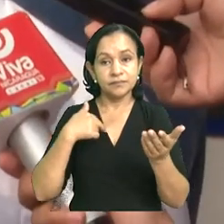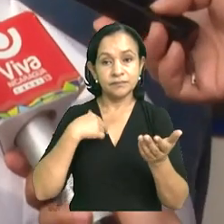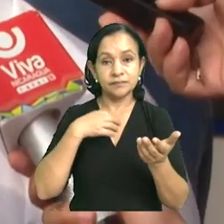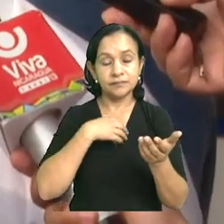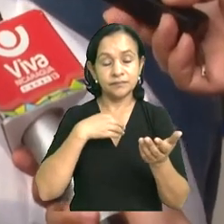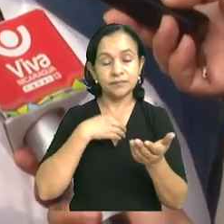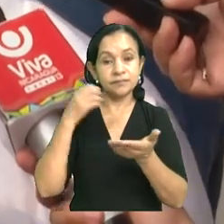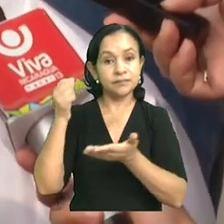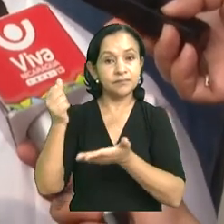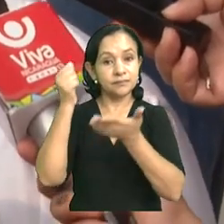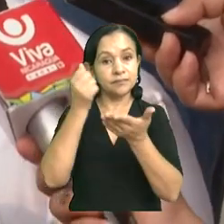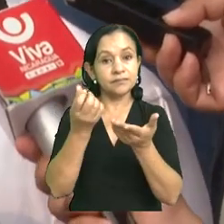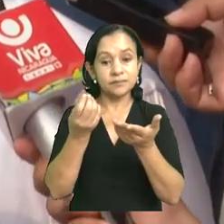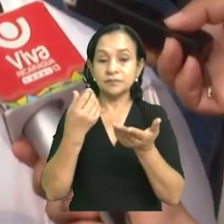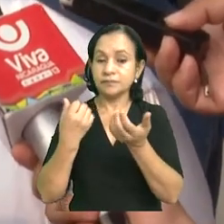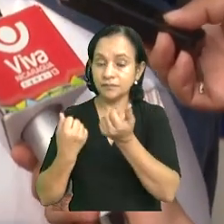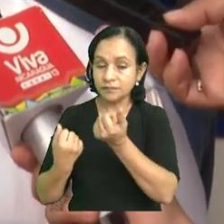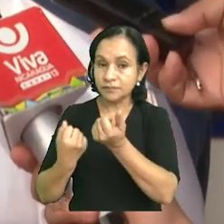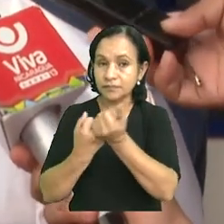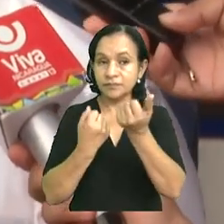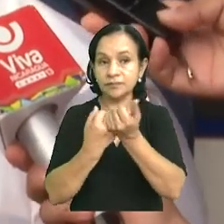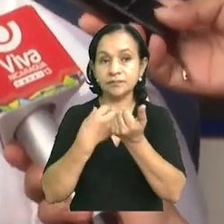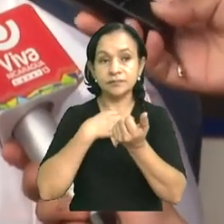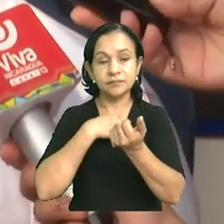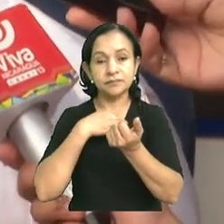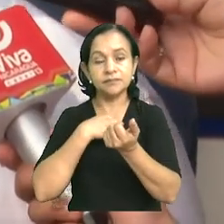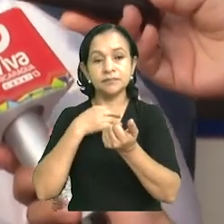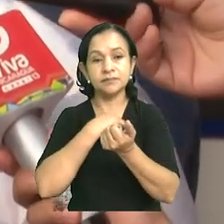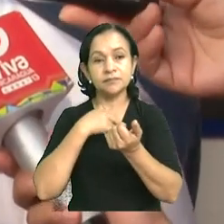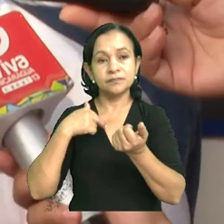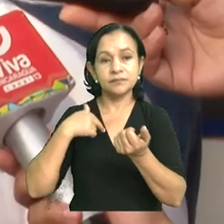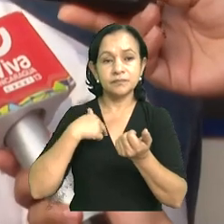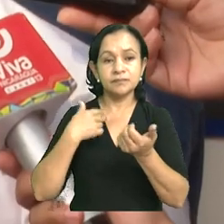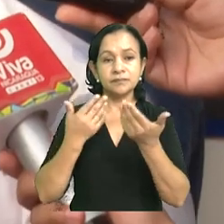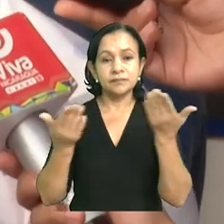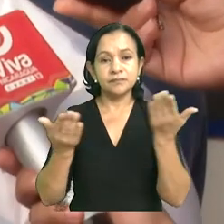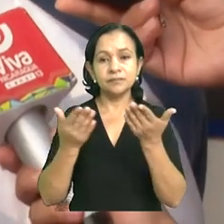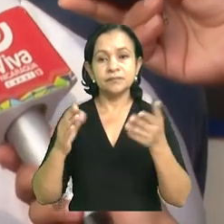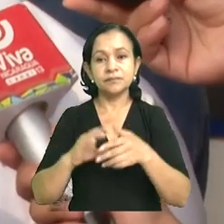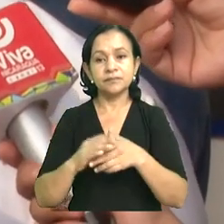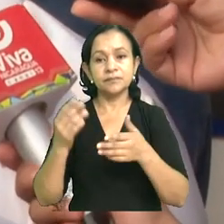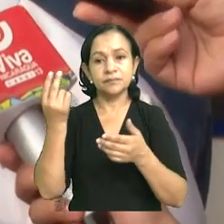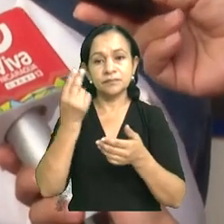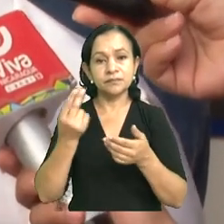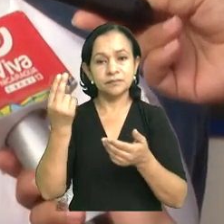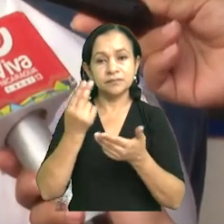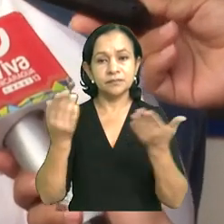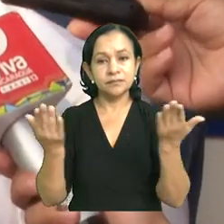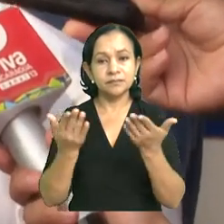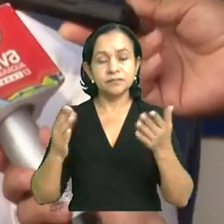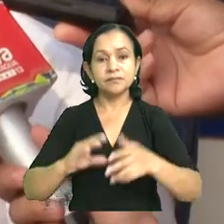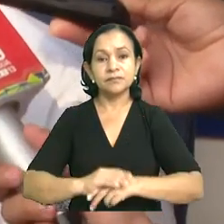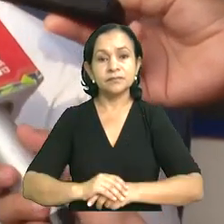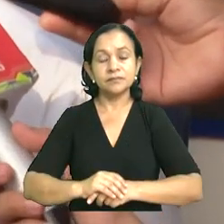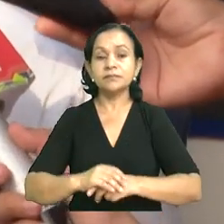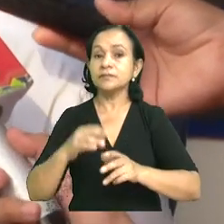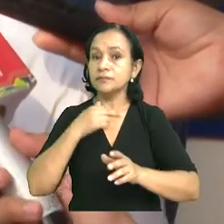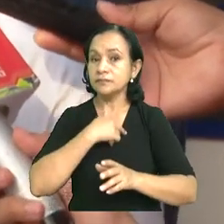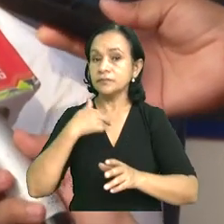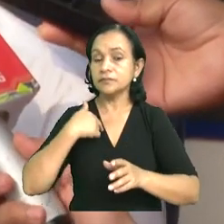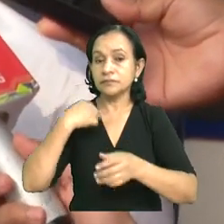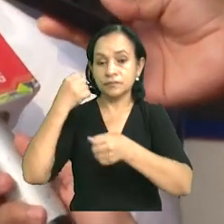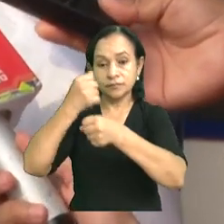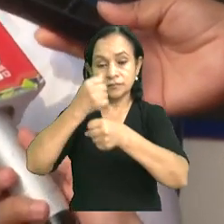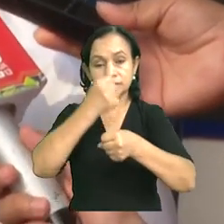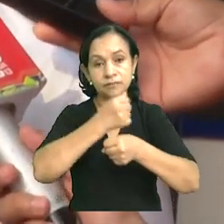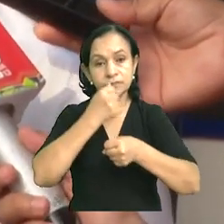fondo, nuestra colaboración sean bien utilizada para hacer obras